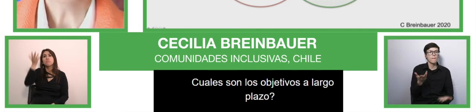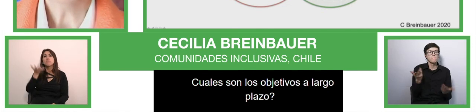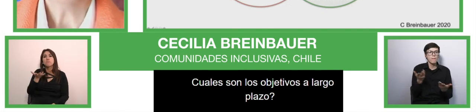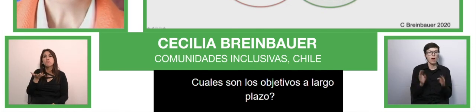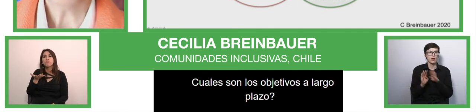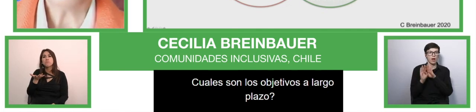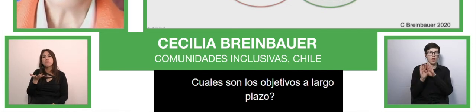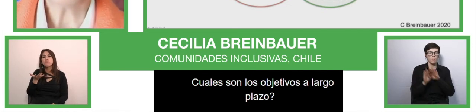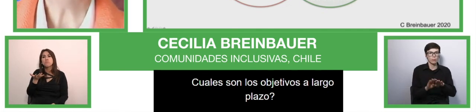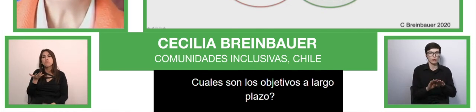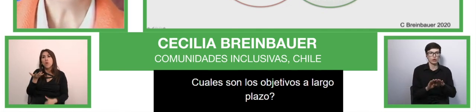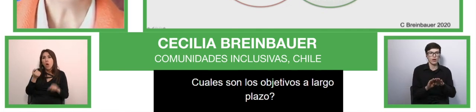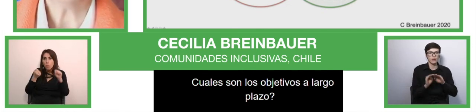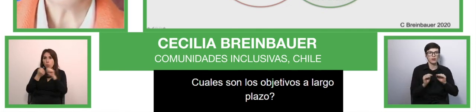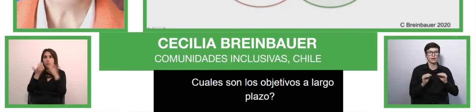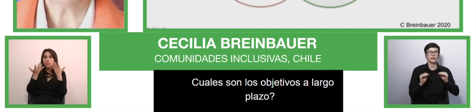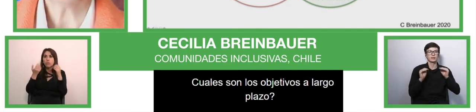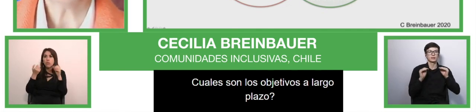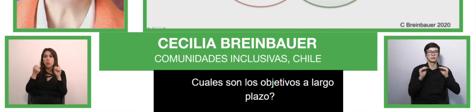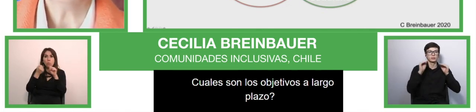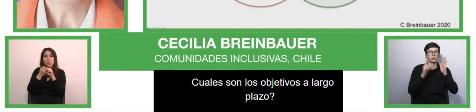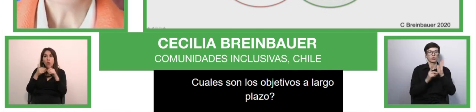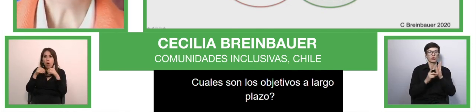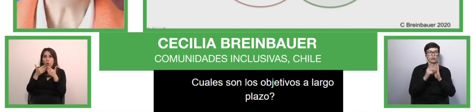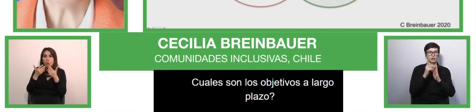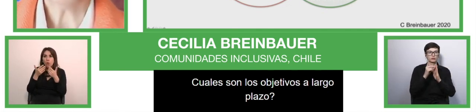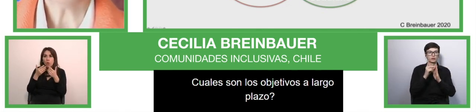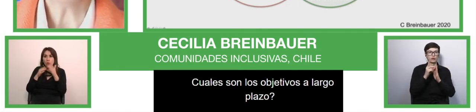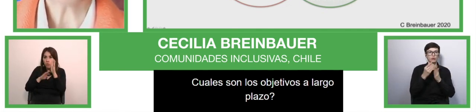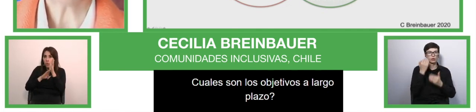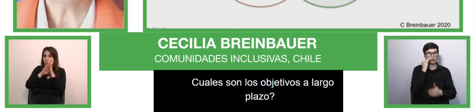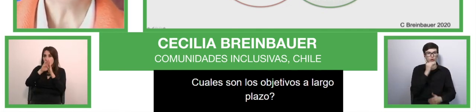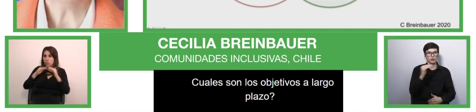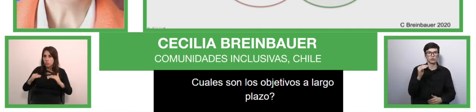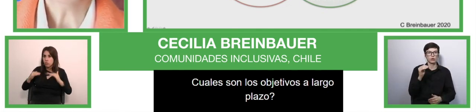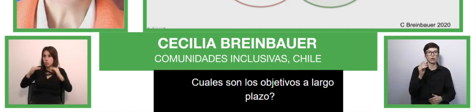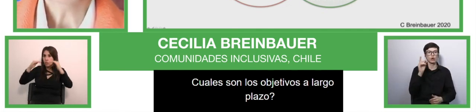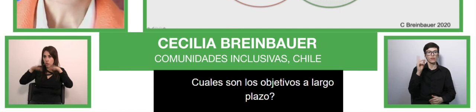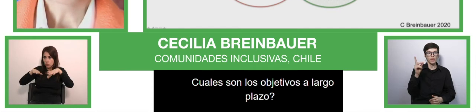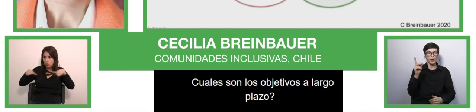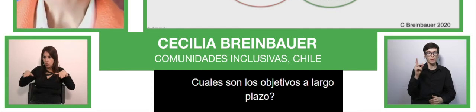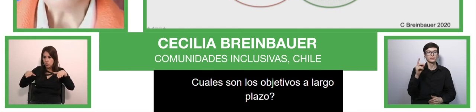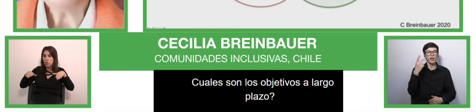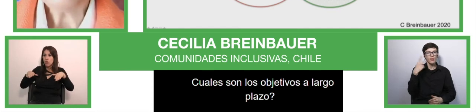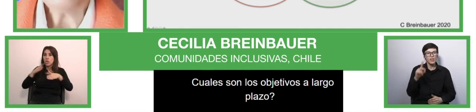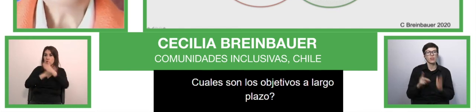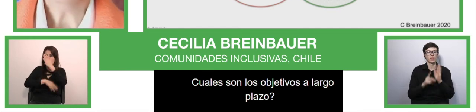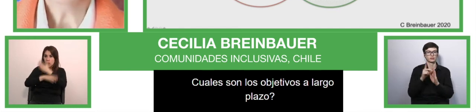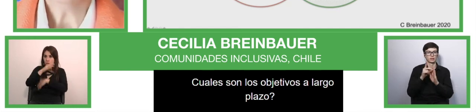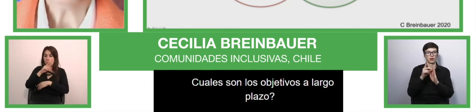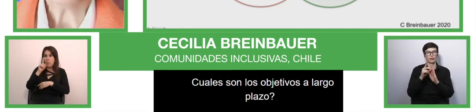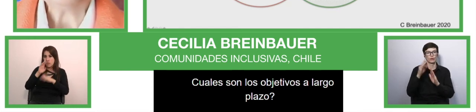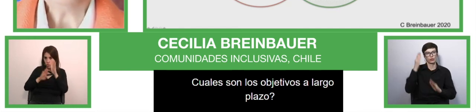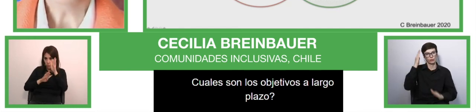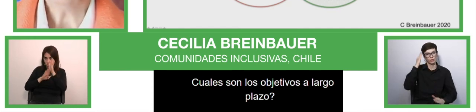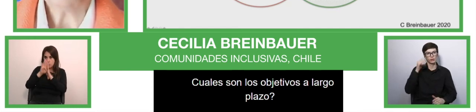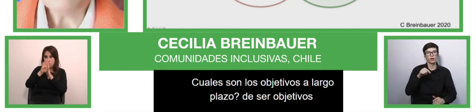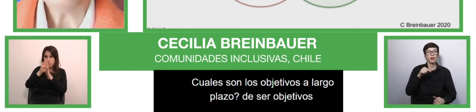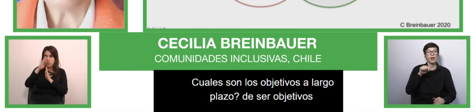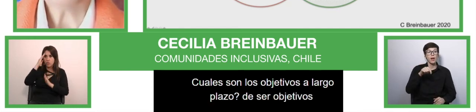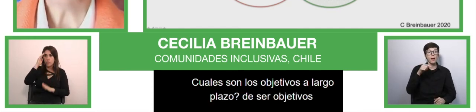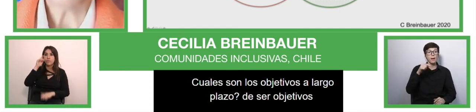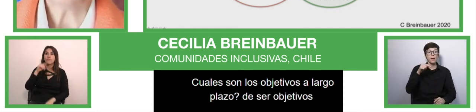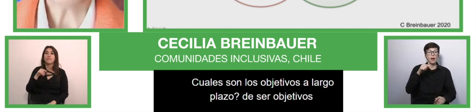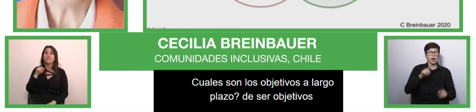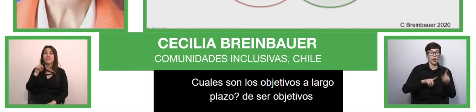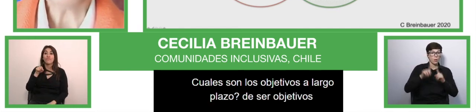apoyar el crecimiento de niños con discapacidades del desarrollo las prácticas innovadores requieren de